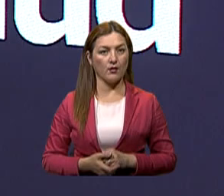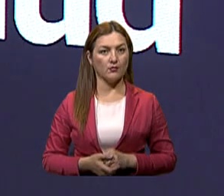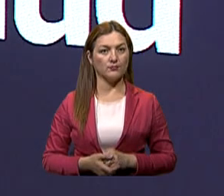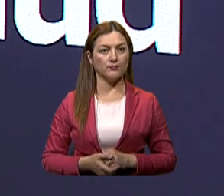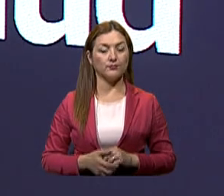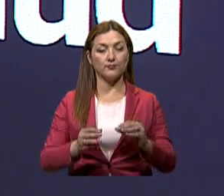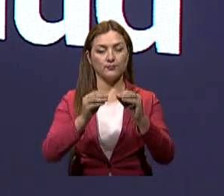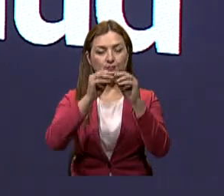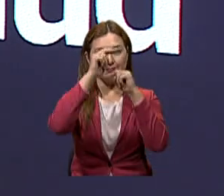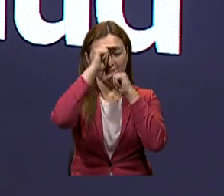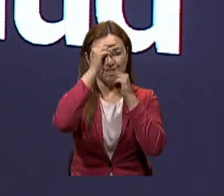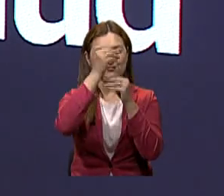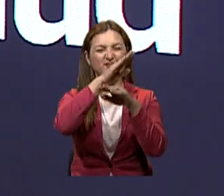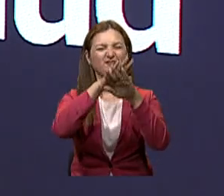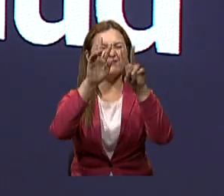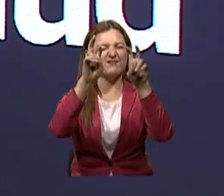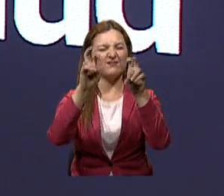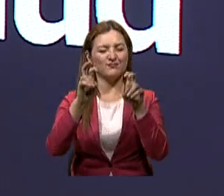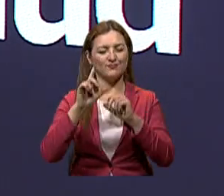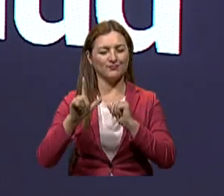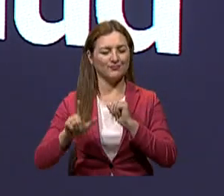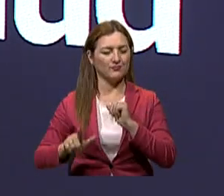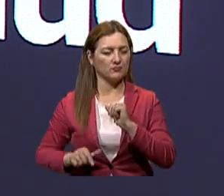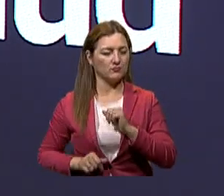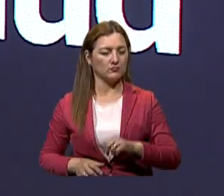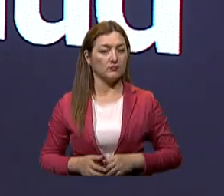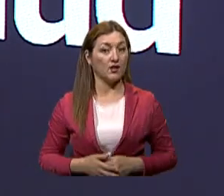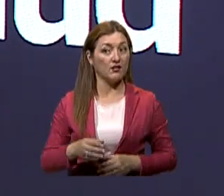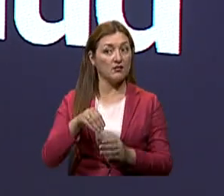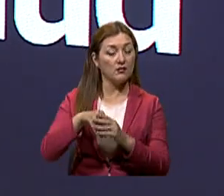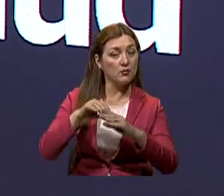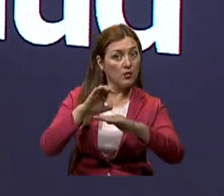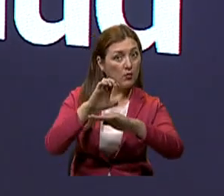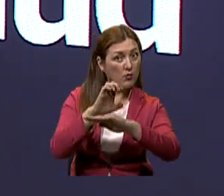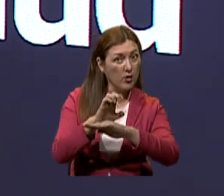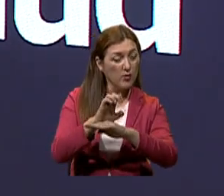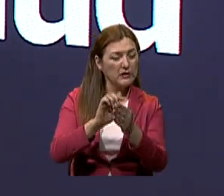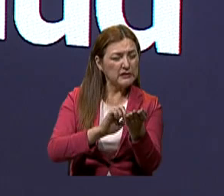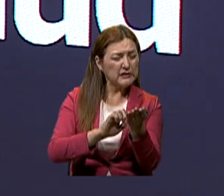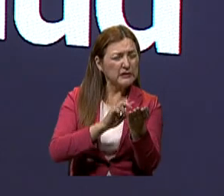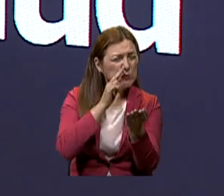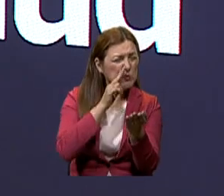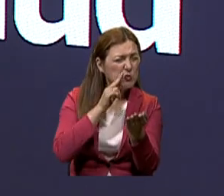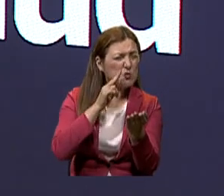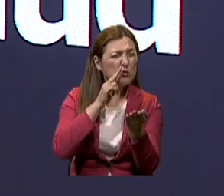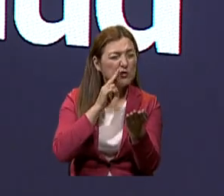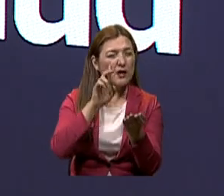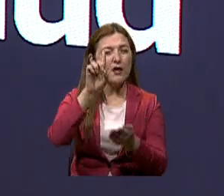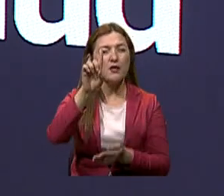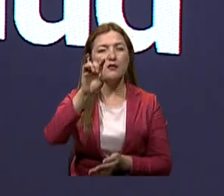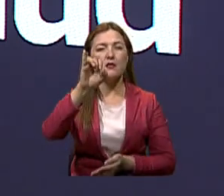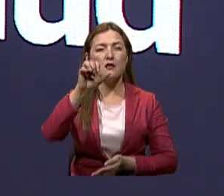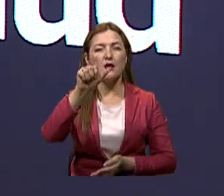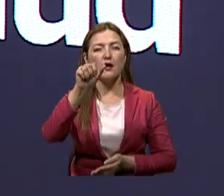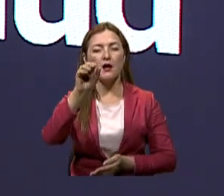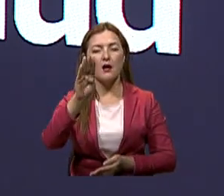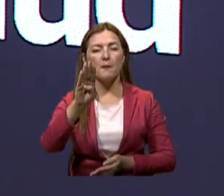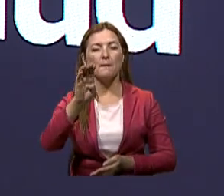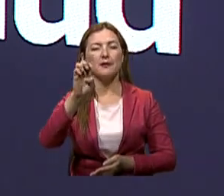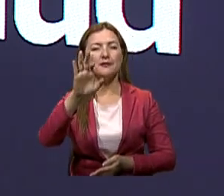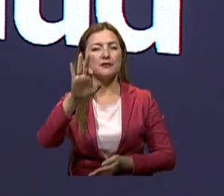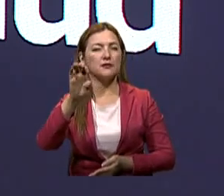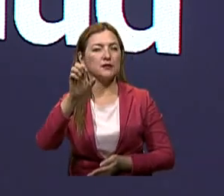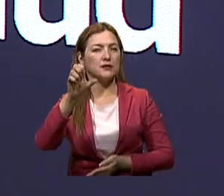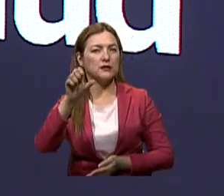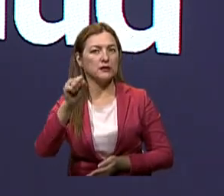Ya estamos de regreso y les cuento que la diabetes en nuestro país es la principal causa de amputaciones de extremidades inferiores. Se estima que